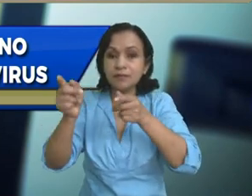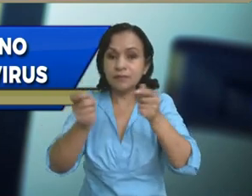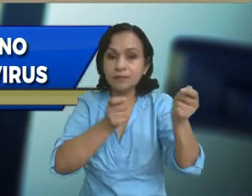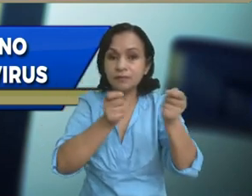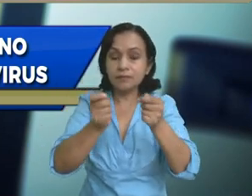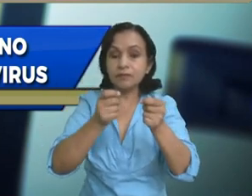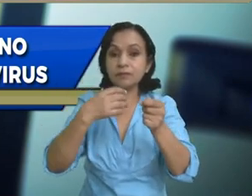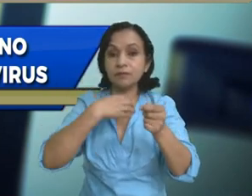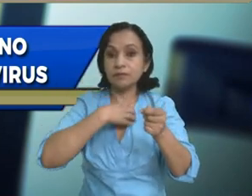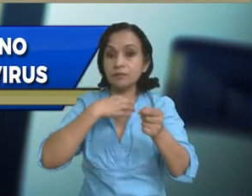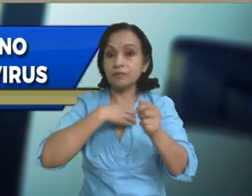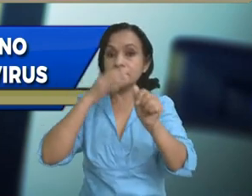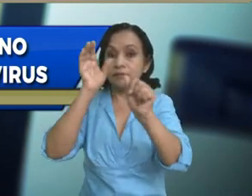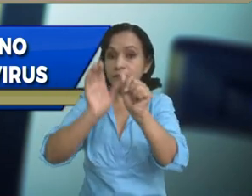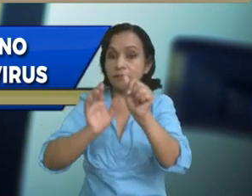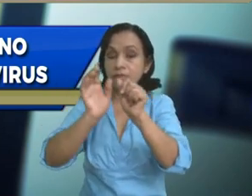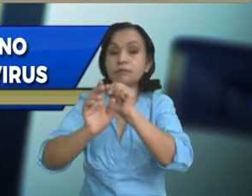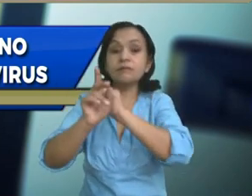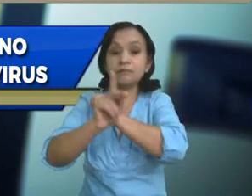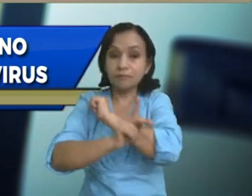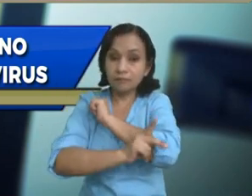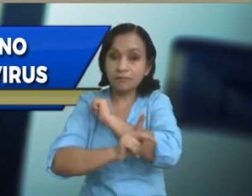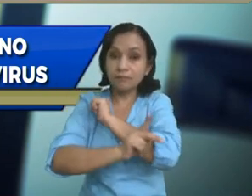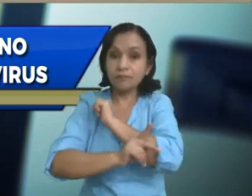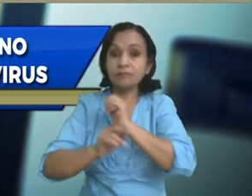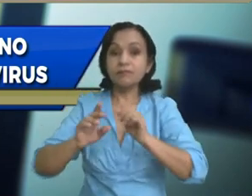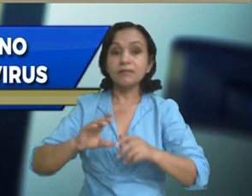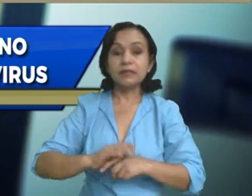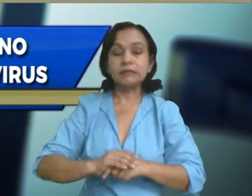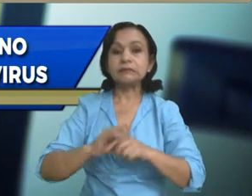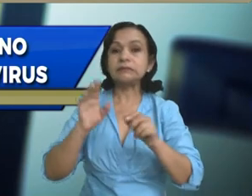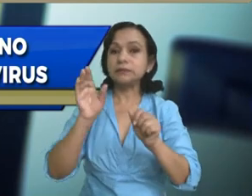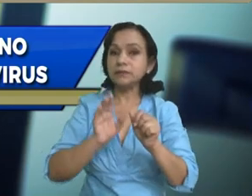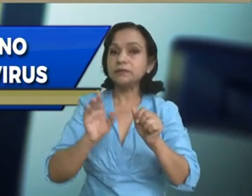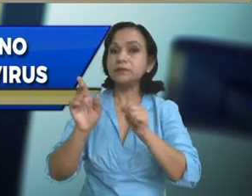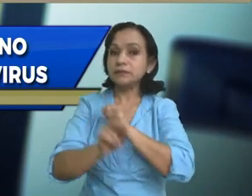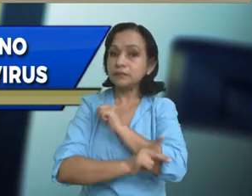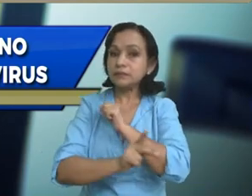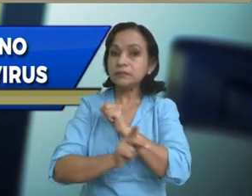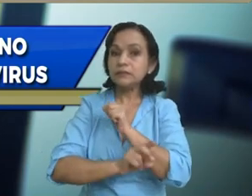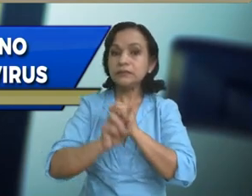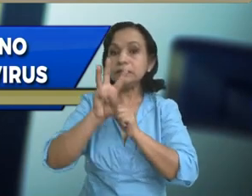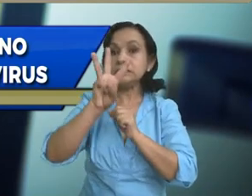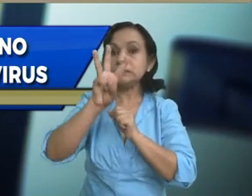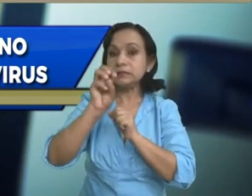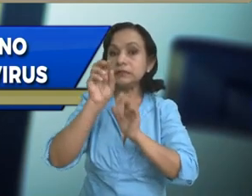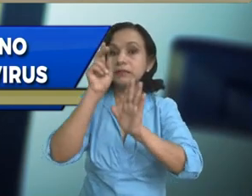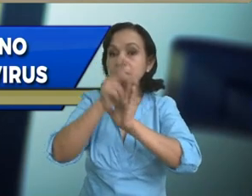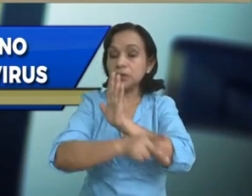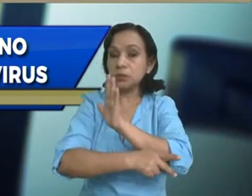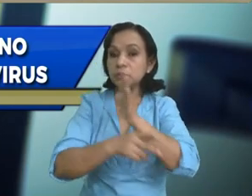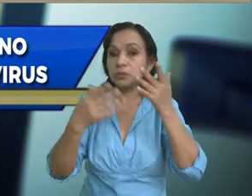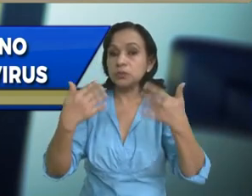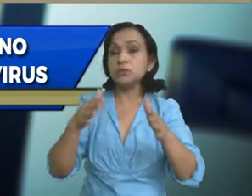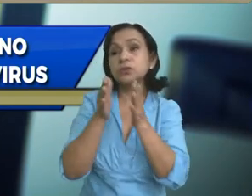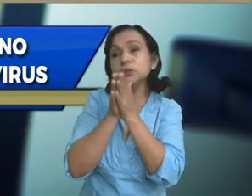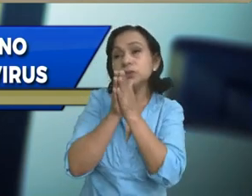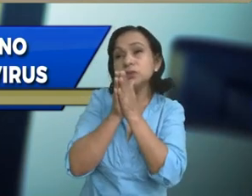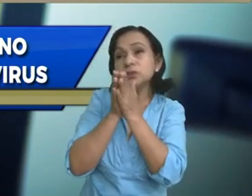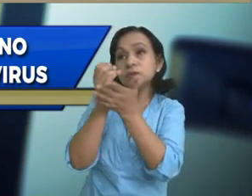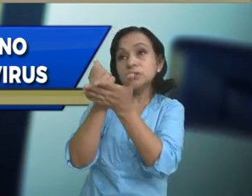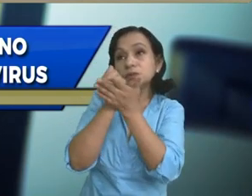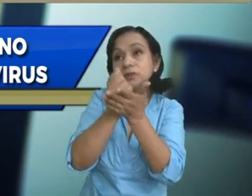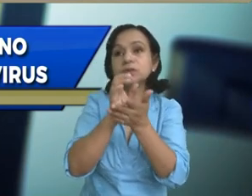las condiciones de cada situación. Y de cada país, sin duda alguna, 30 países haciendo solicitudes.